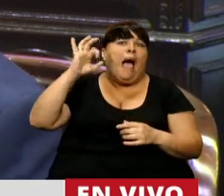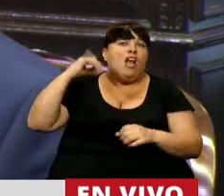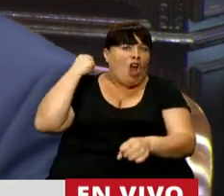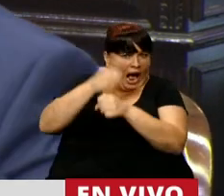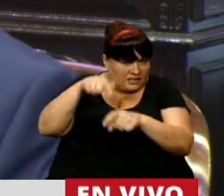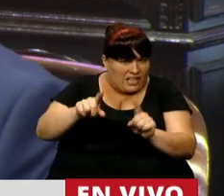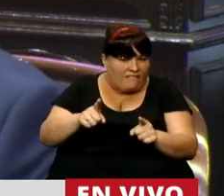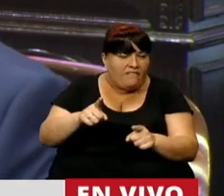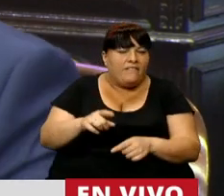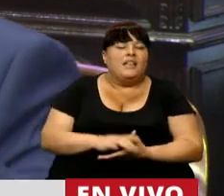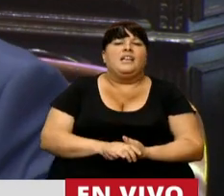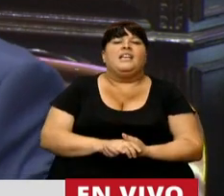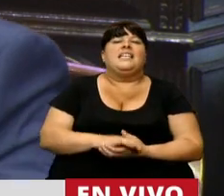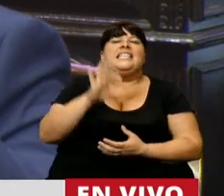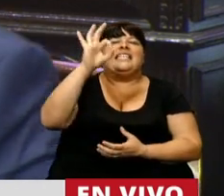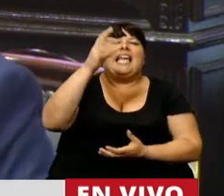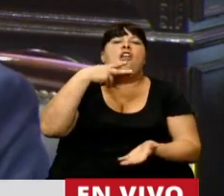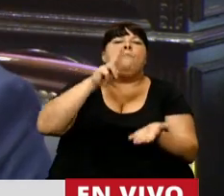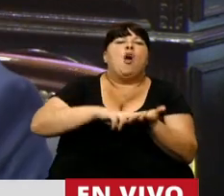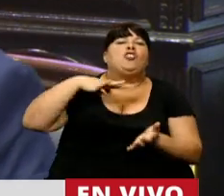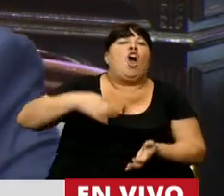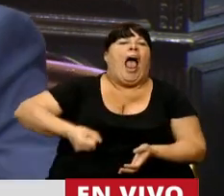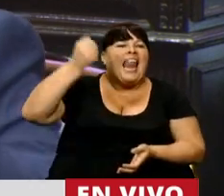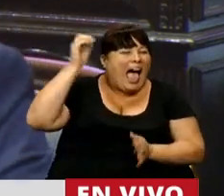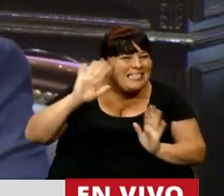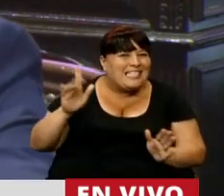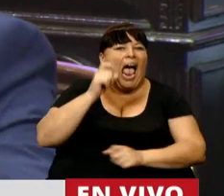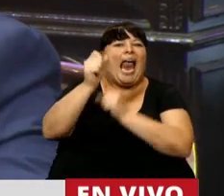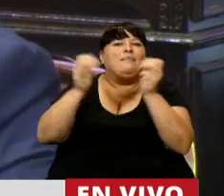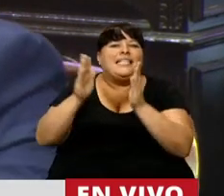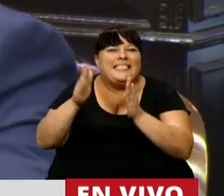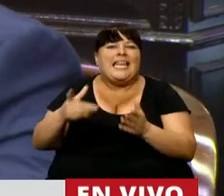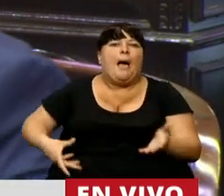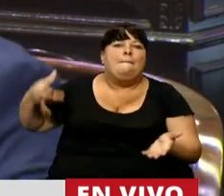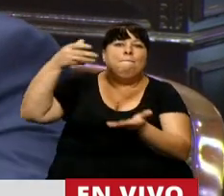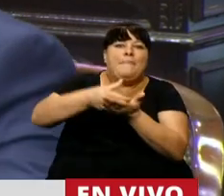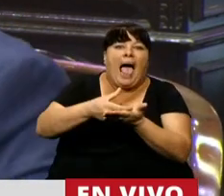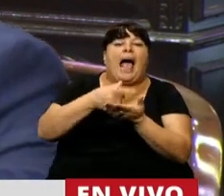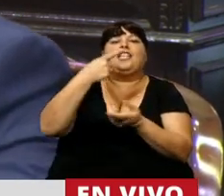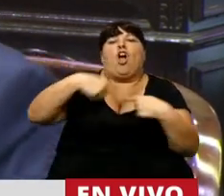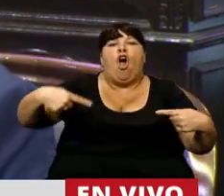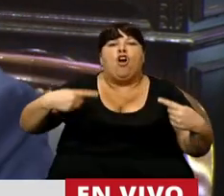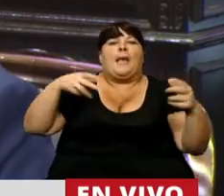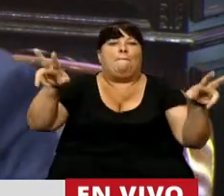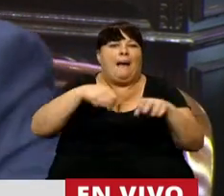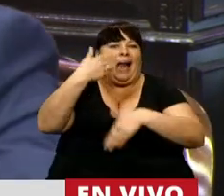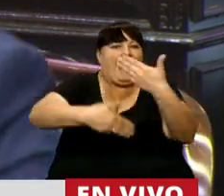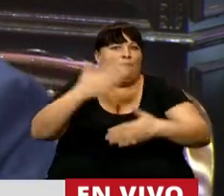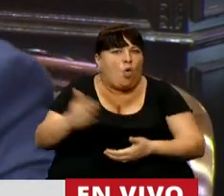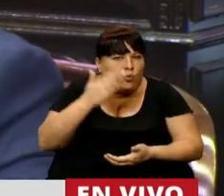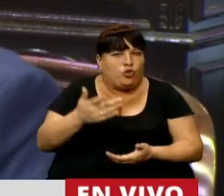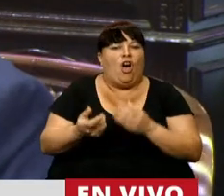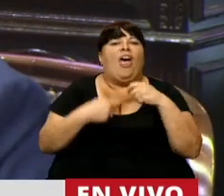mayo. Cero impuesto a las ganancias, a las pymes que reinviertan sus utilidades en bienes de capital,